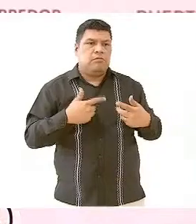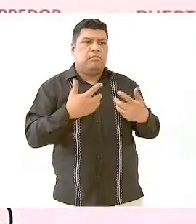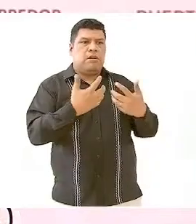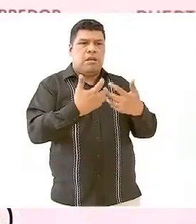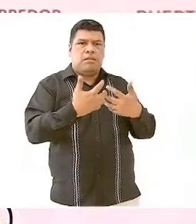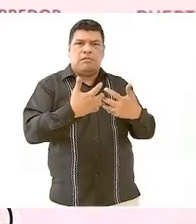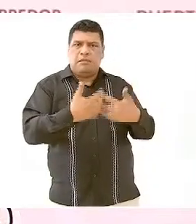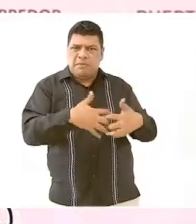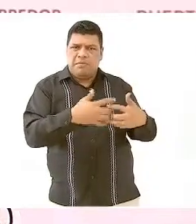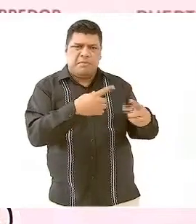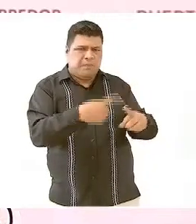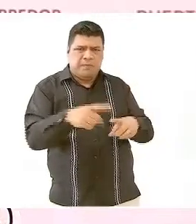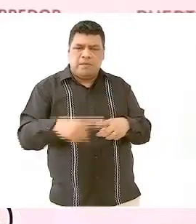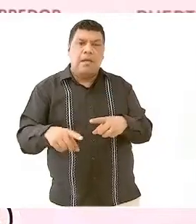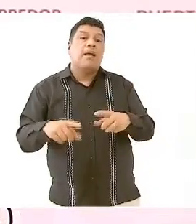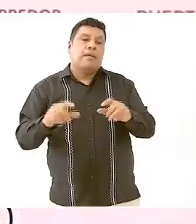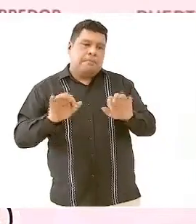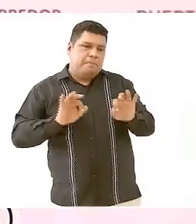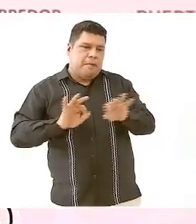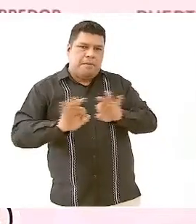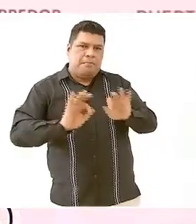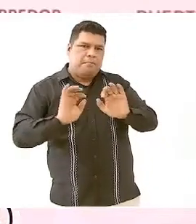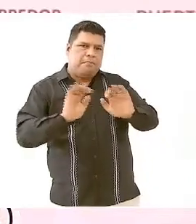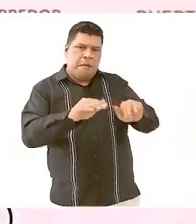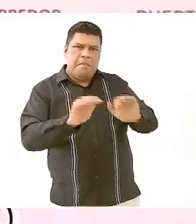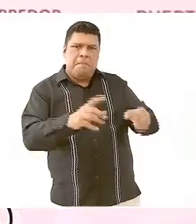generando empleos. Ya